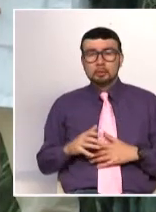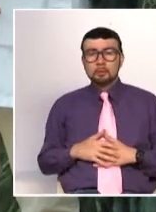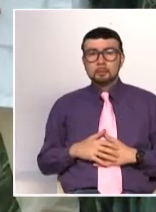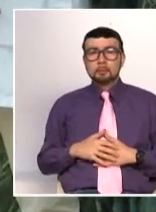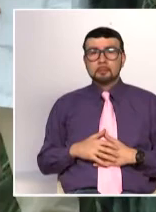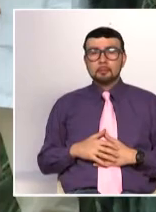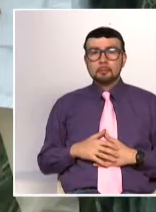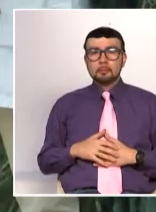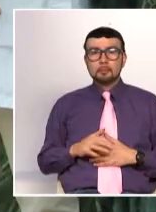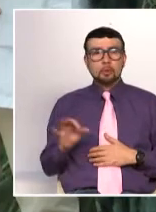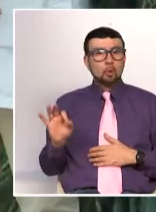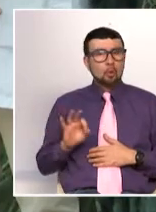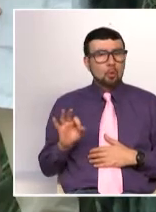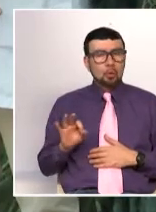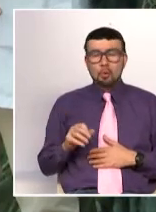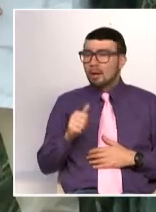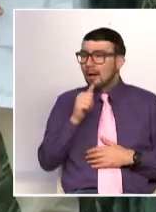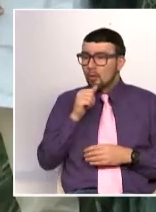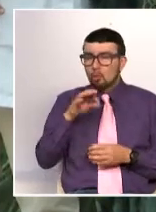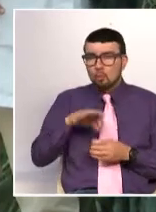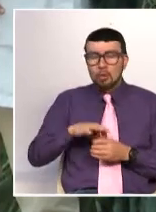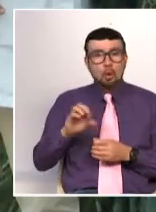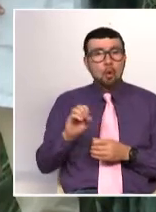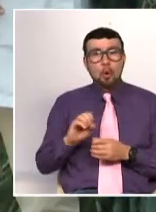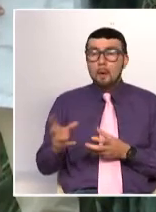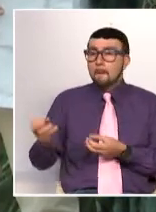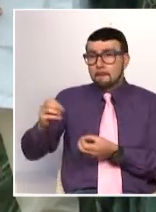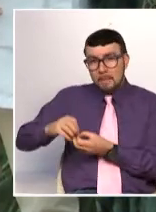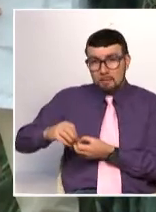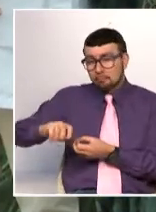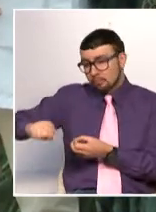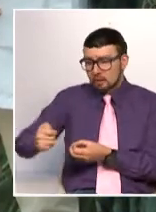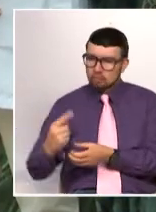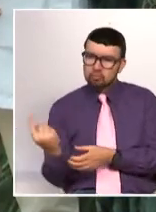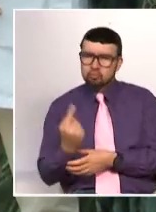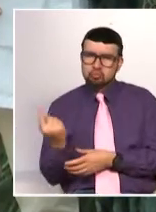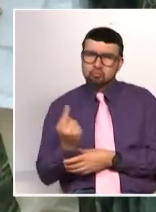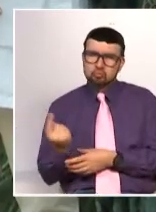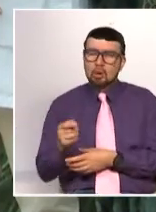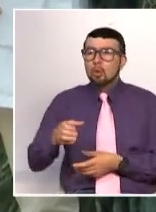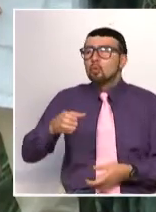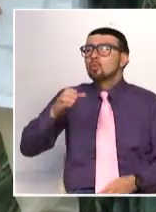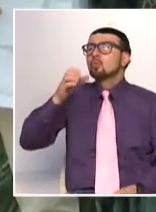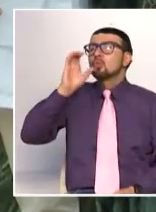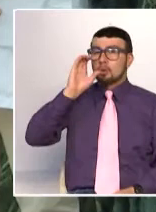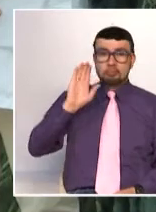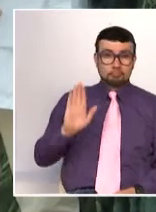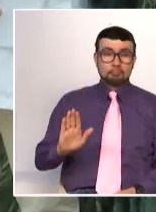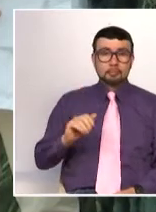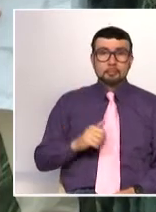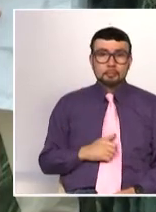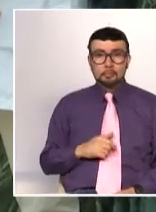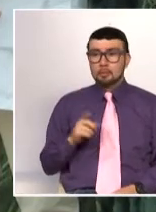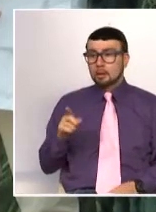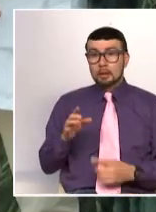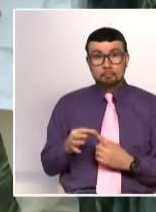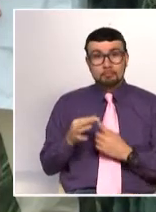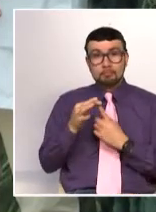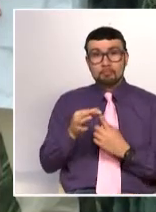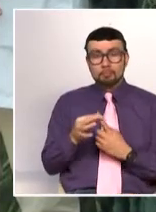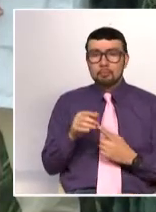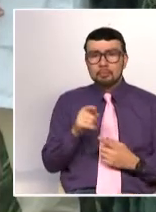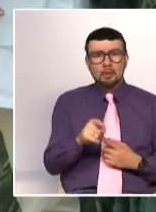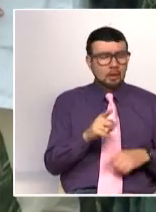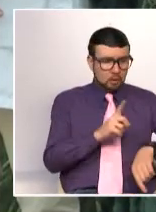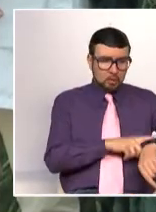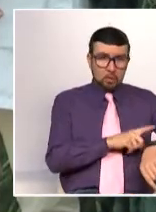o un agua aromática otro batido sienta muy bien para no estar en ayuno hasta la hora del almuerzo lo ideal es que el desayuno sea antes de